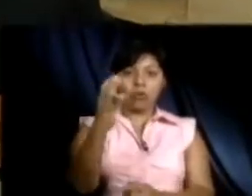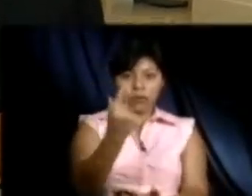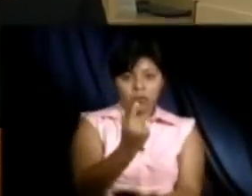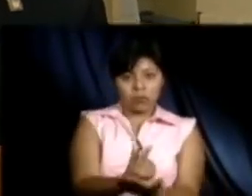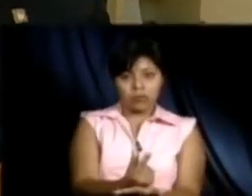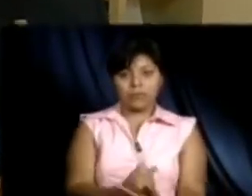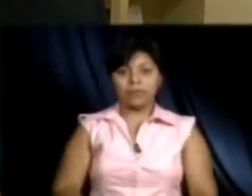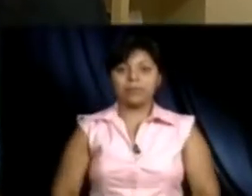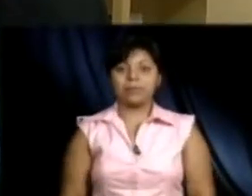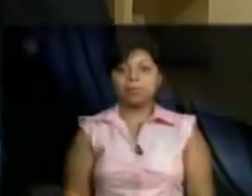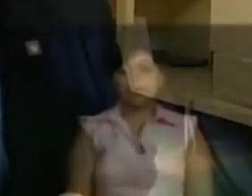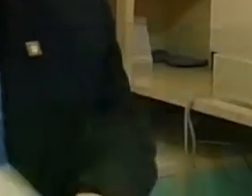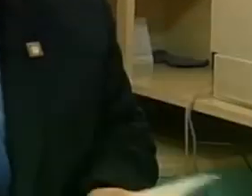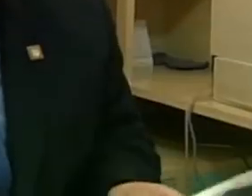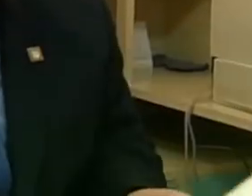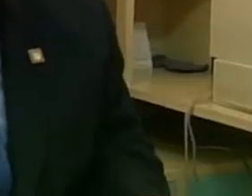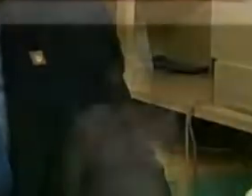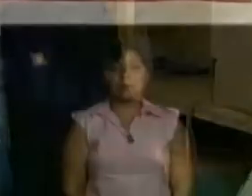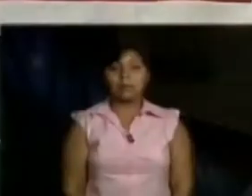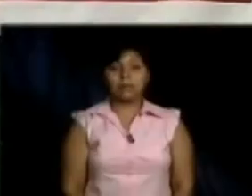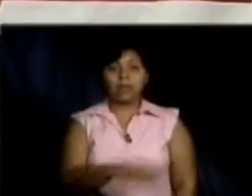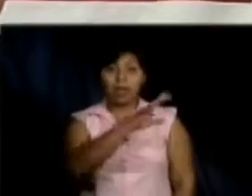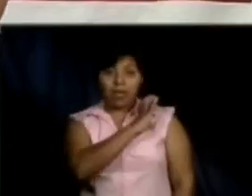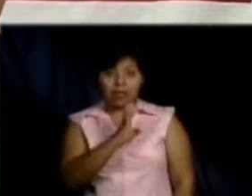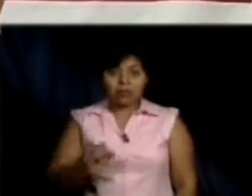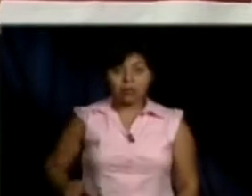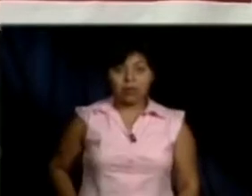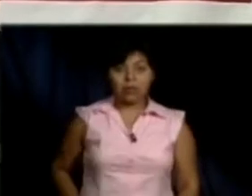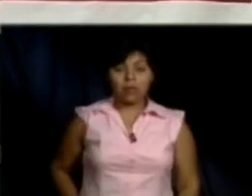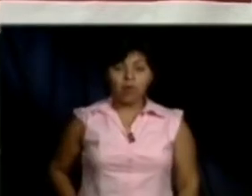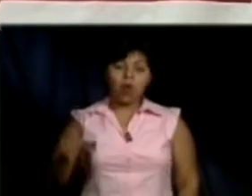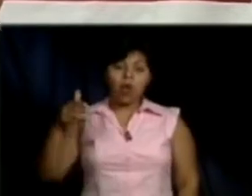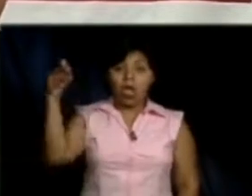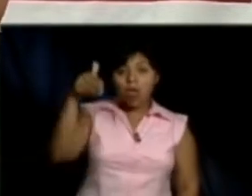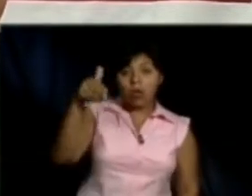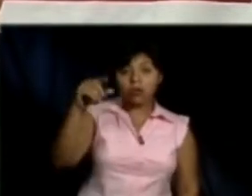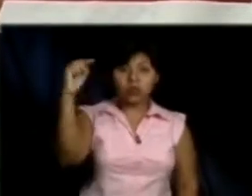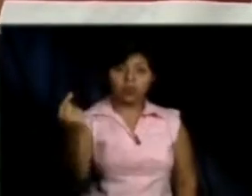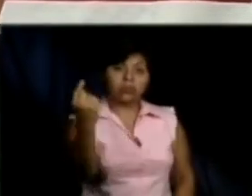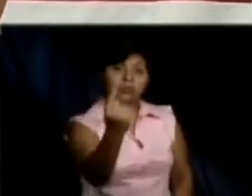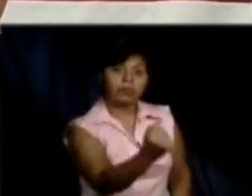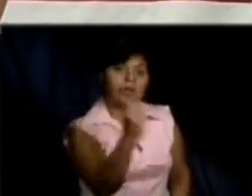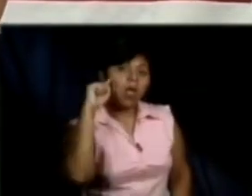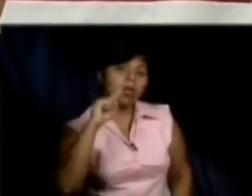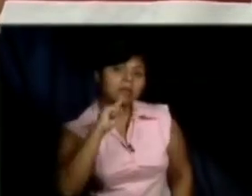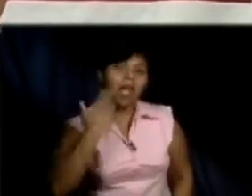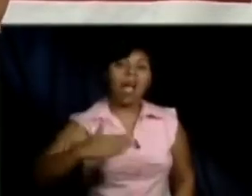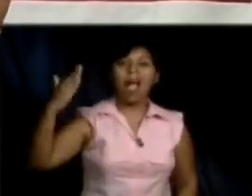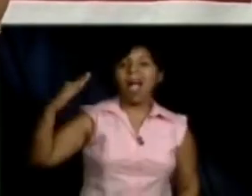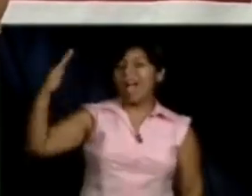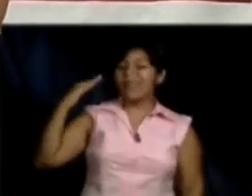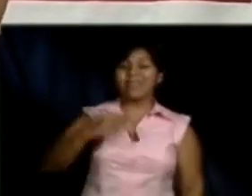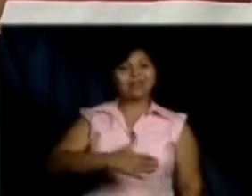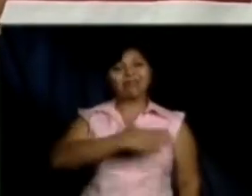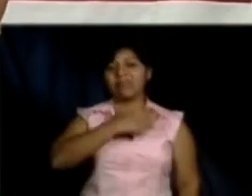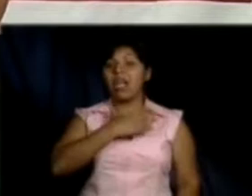sexto y noveno. En El Salvador, la educación para los sordos, pues en el pasado fue muy dura,